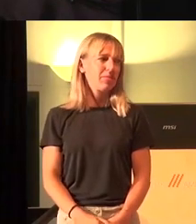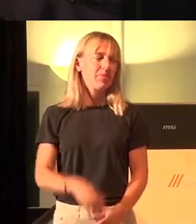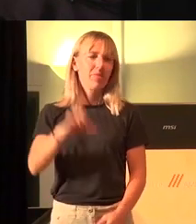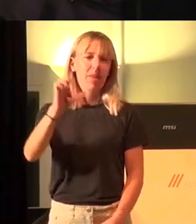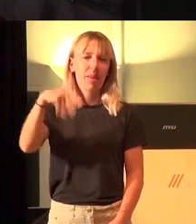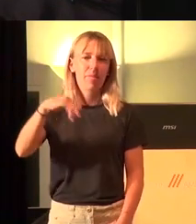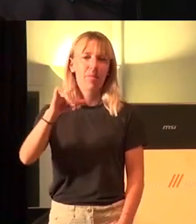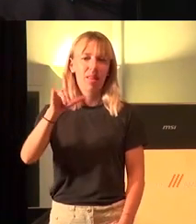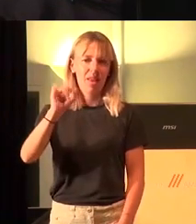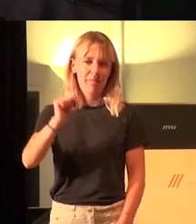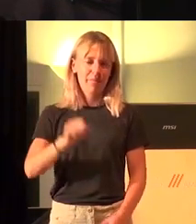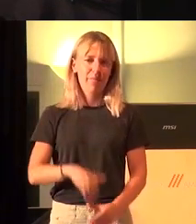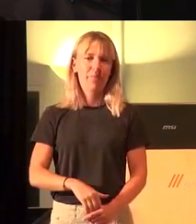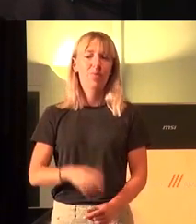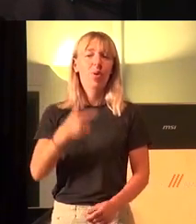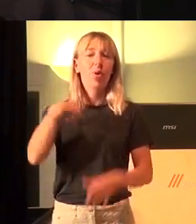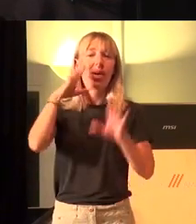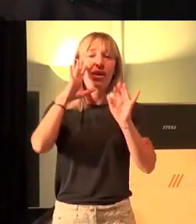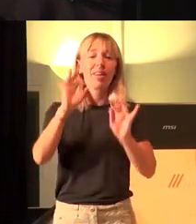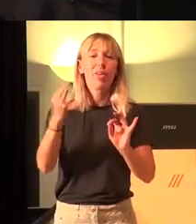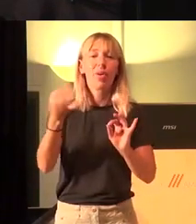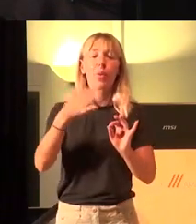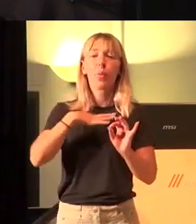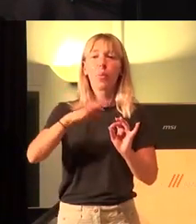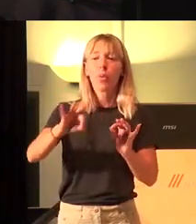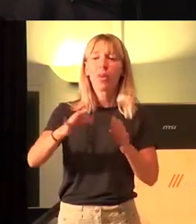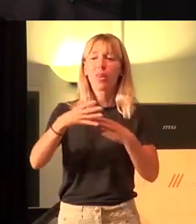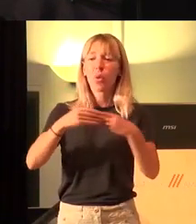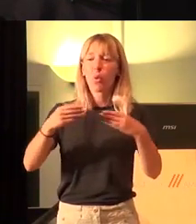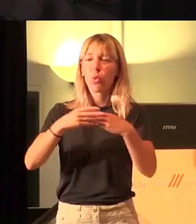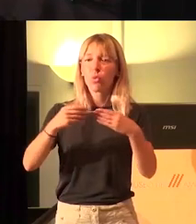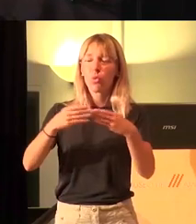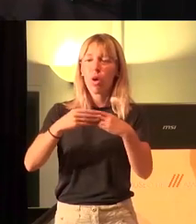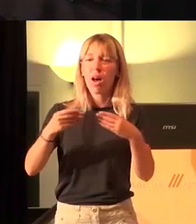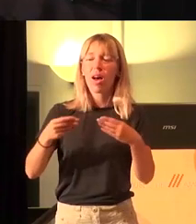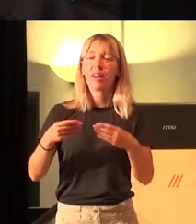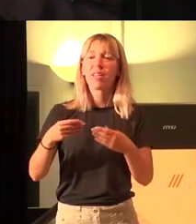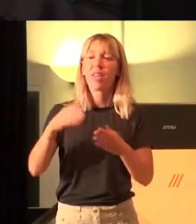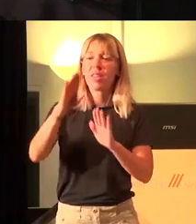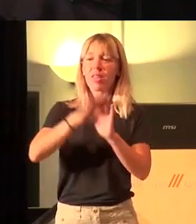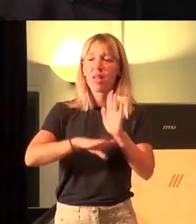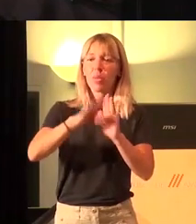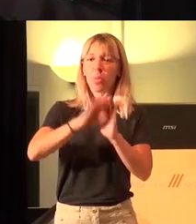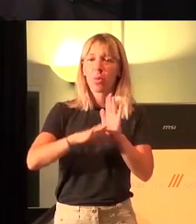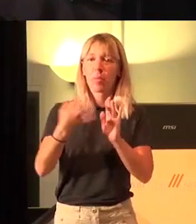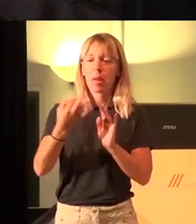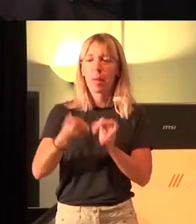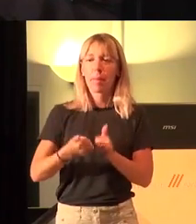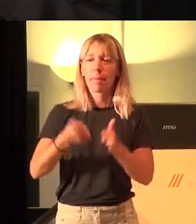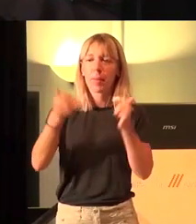Emilia, yo creo que puede ser de las usuarias del programa que